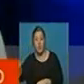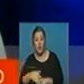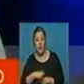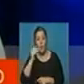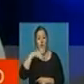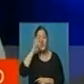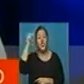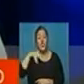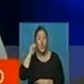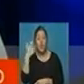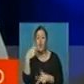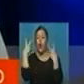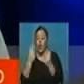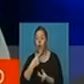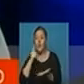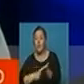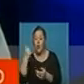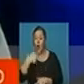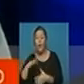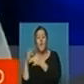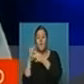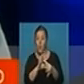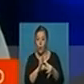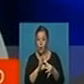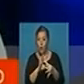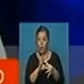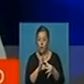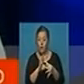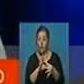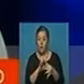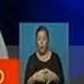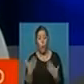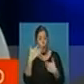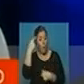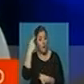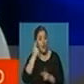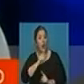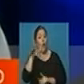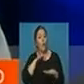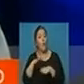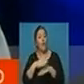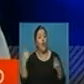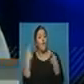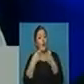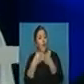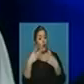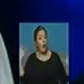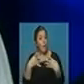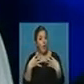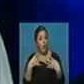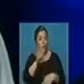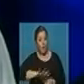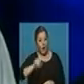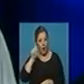Beijing rechazó la decisión, pese a que es vinculante. No sería descabellado pensar en algún grado de enfrentamiento armado en la